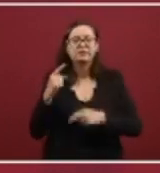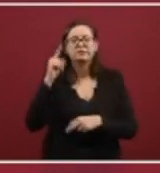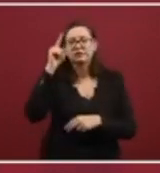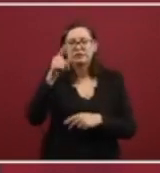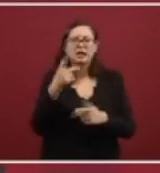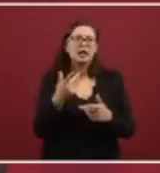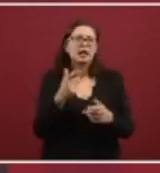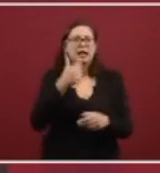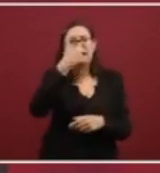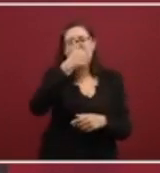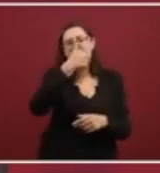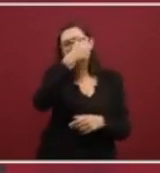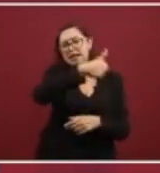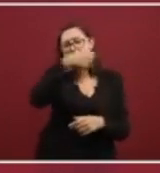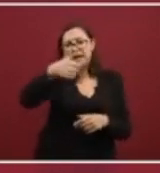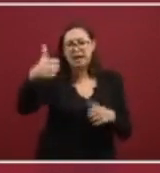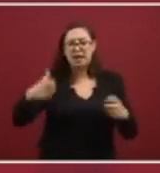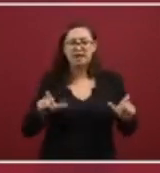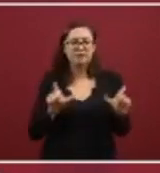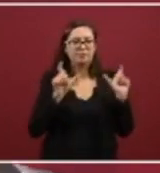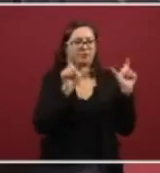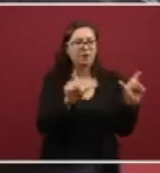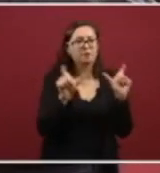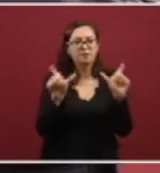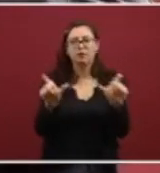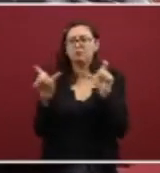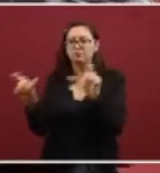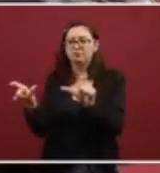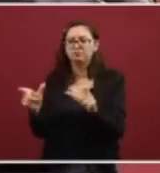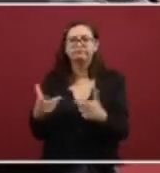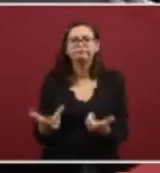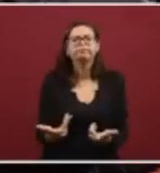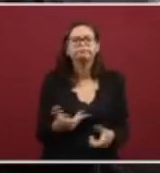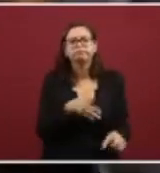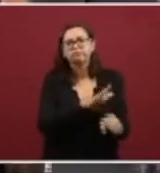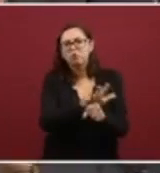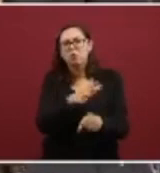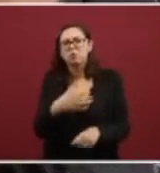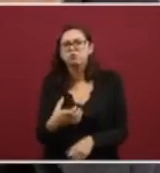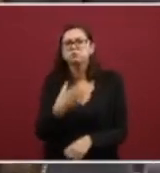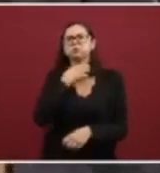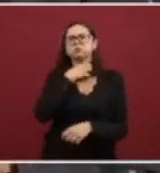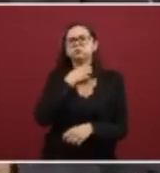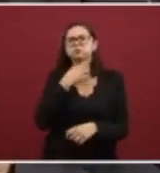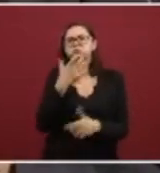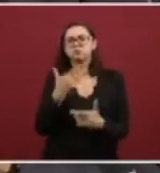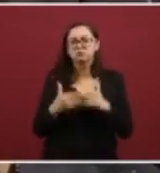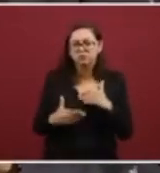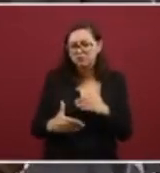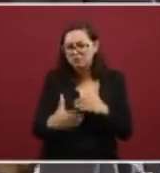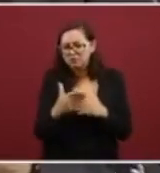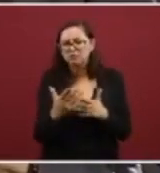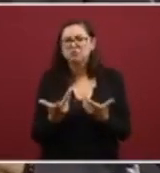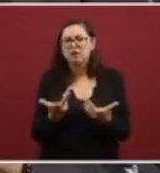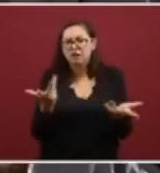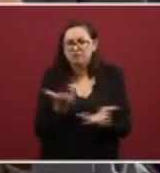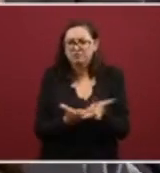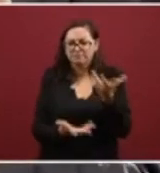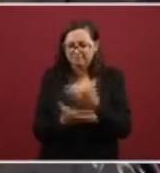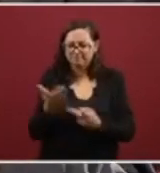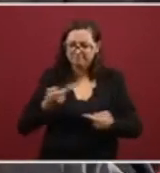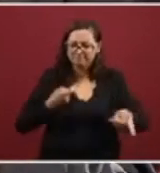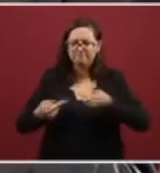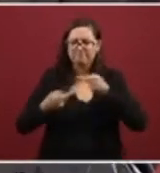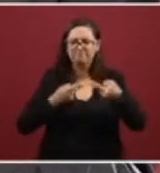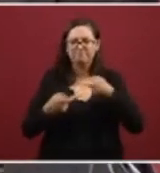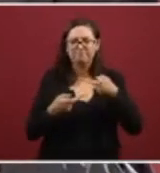entrada para saber cuál es la capacidad que tenemos y qué es lo que requerimos hacer en el corto plazo para estar preparados. Por eso